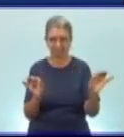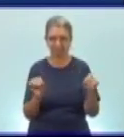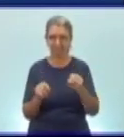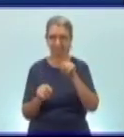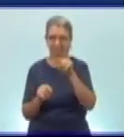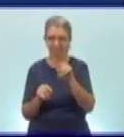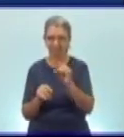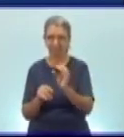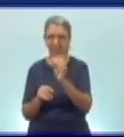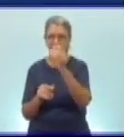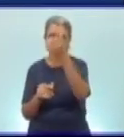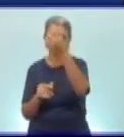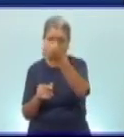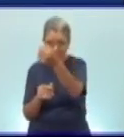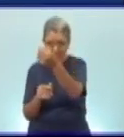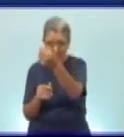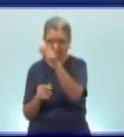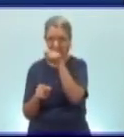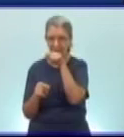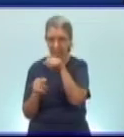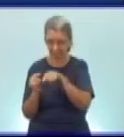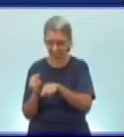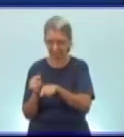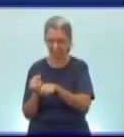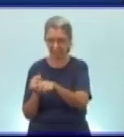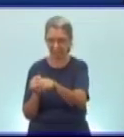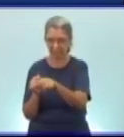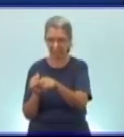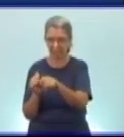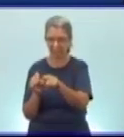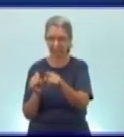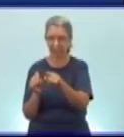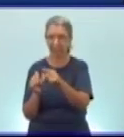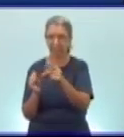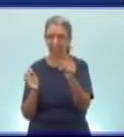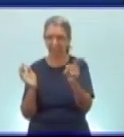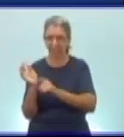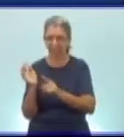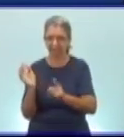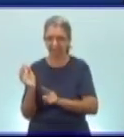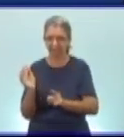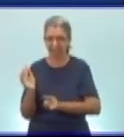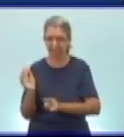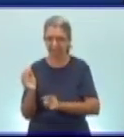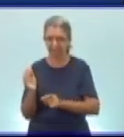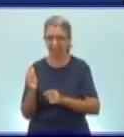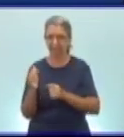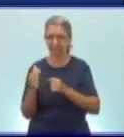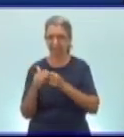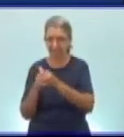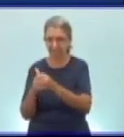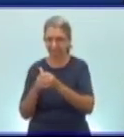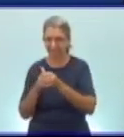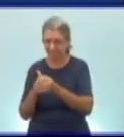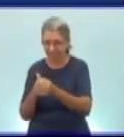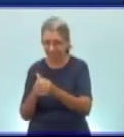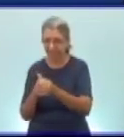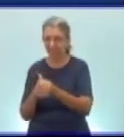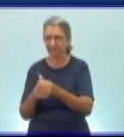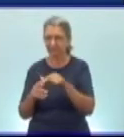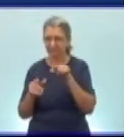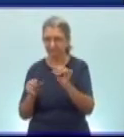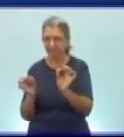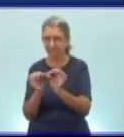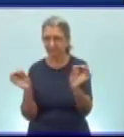el punto A, bueno, pues adquiere un tipo de energía que ustedes conocen de la energía mecánica, que es la energía potencial